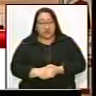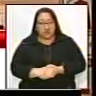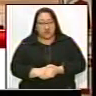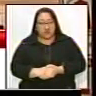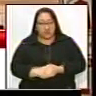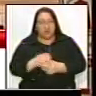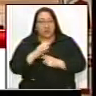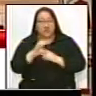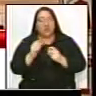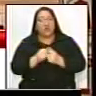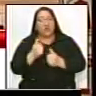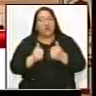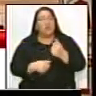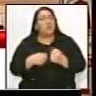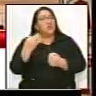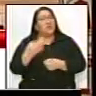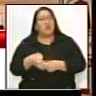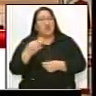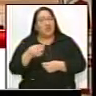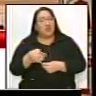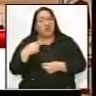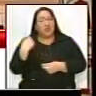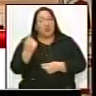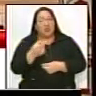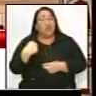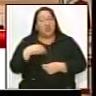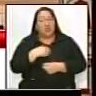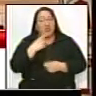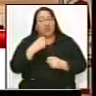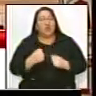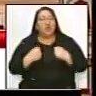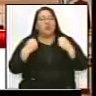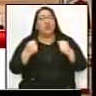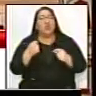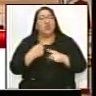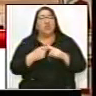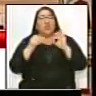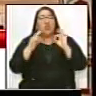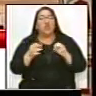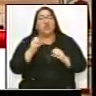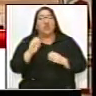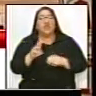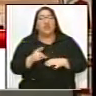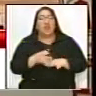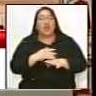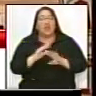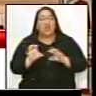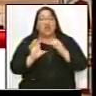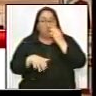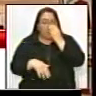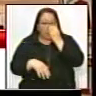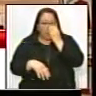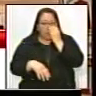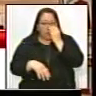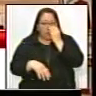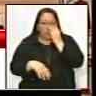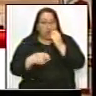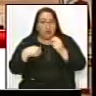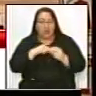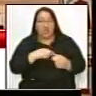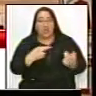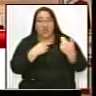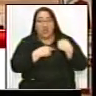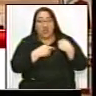Ciudadanos de las cuales siempre estamos luchando por el, justamente lo que decimos, el derecho humano. Somos representantes